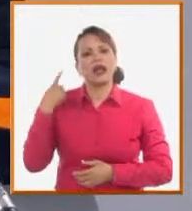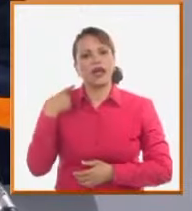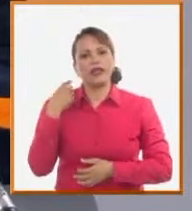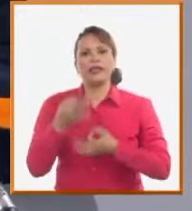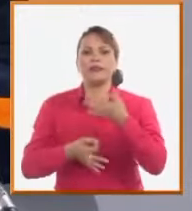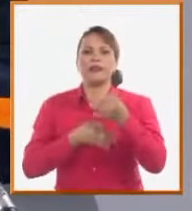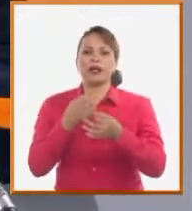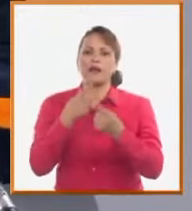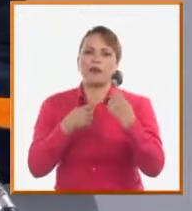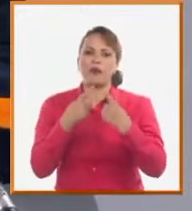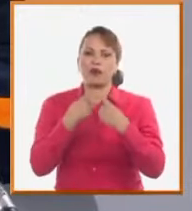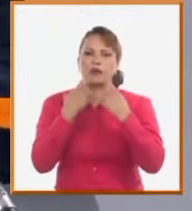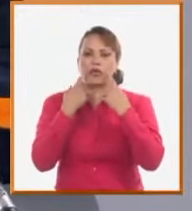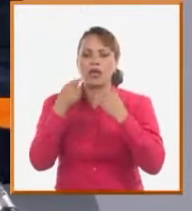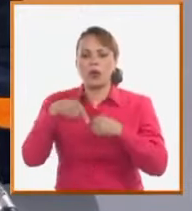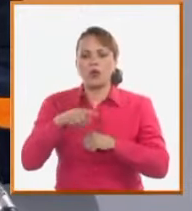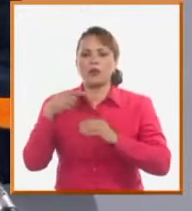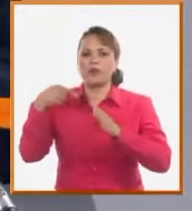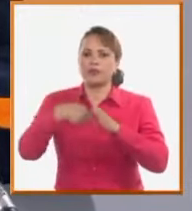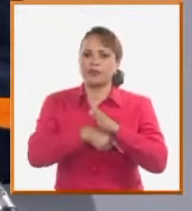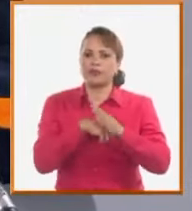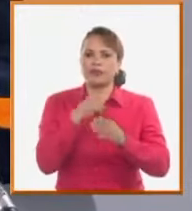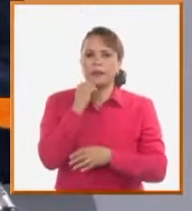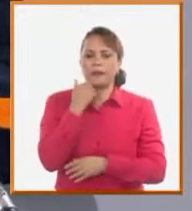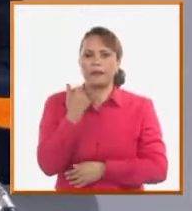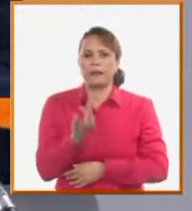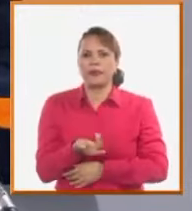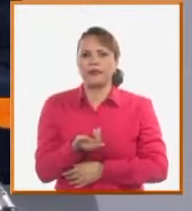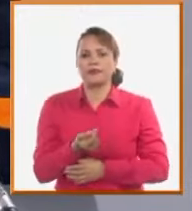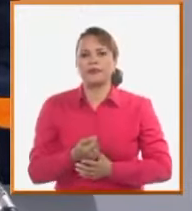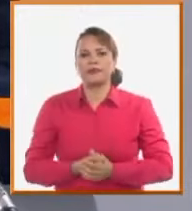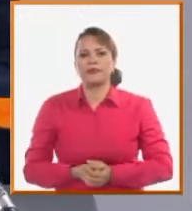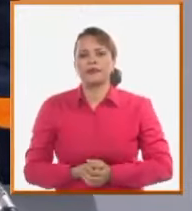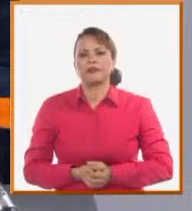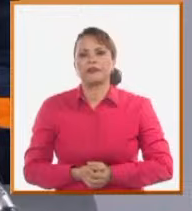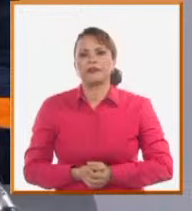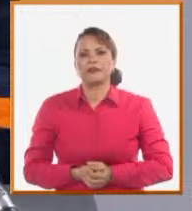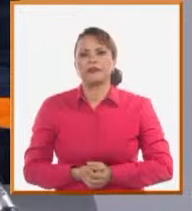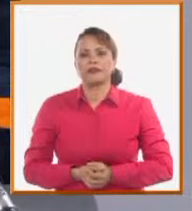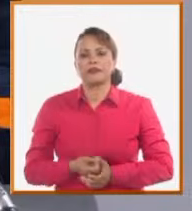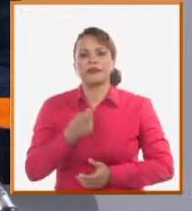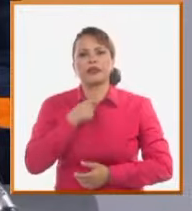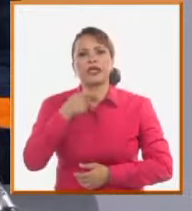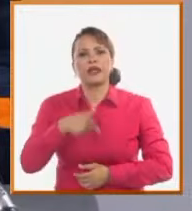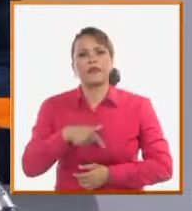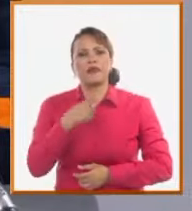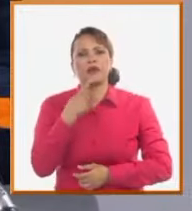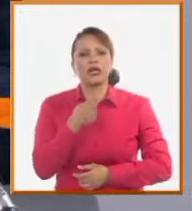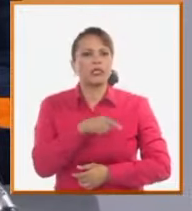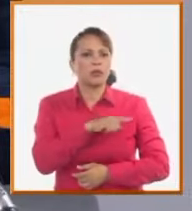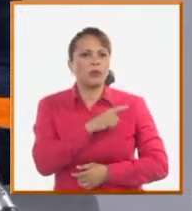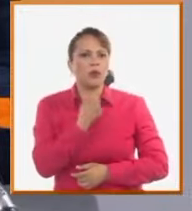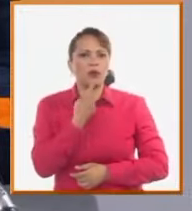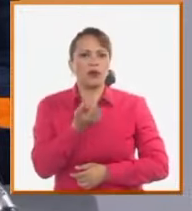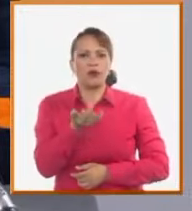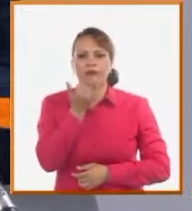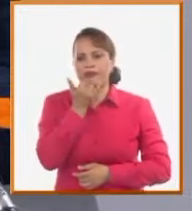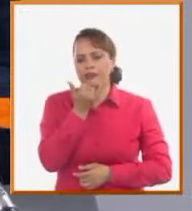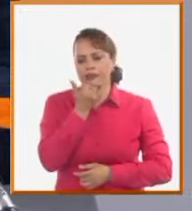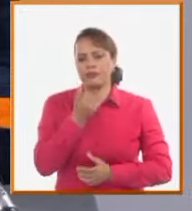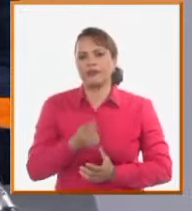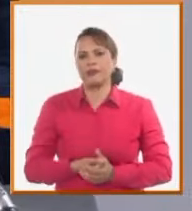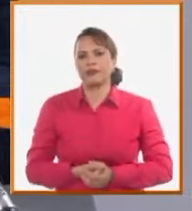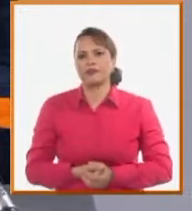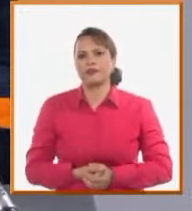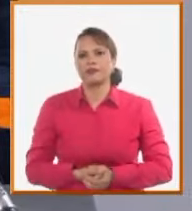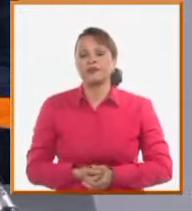por arribita, quizás podamos profundizar un poquito hoy en estos temas. Ejemplo tenemos recientemente por las afectaciones, las